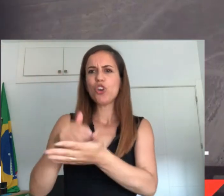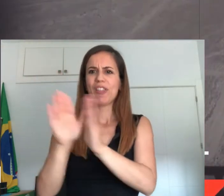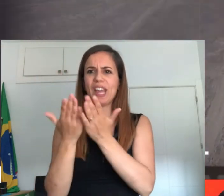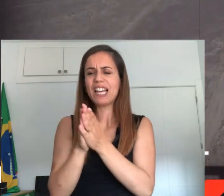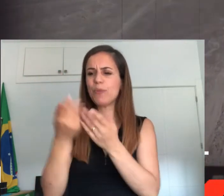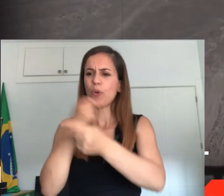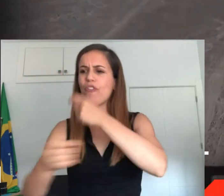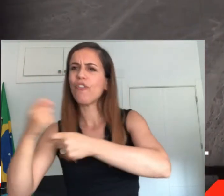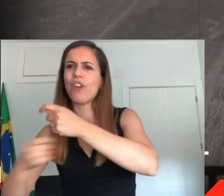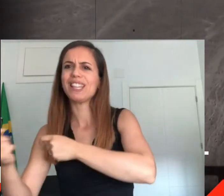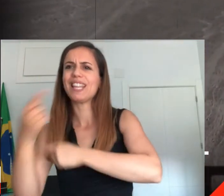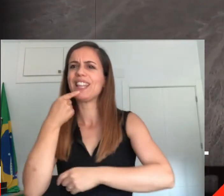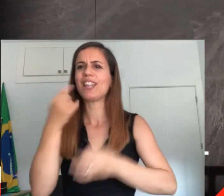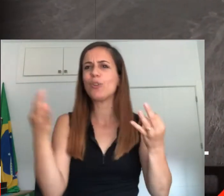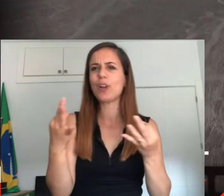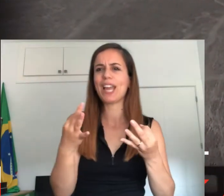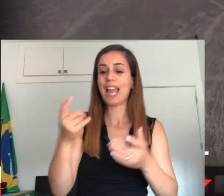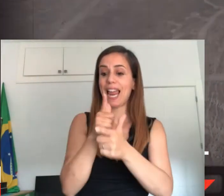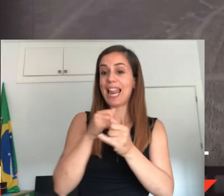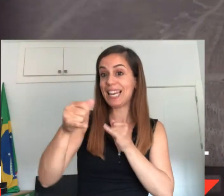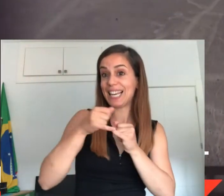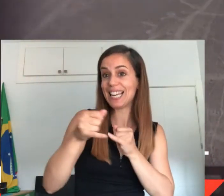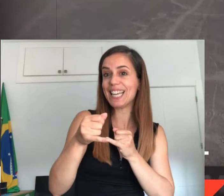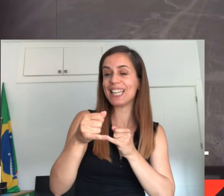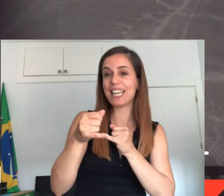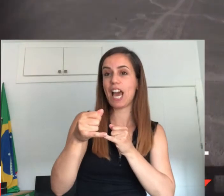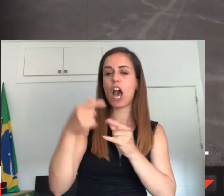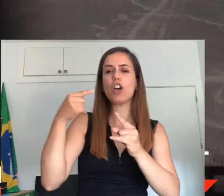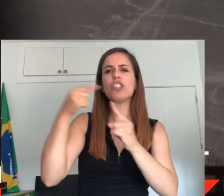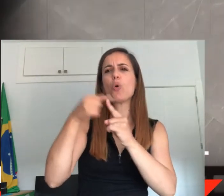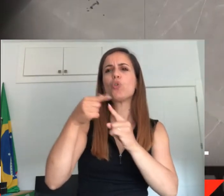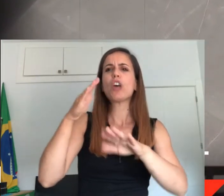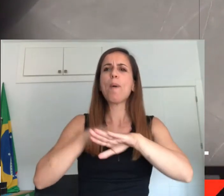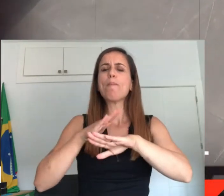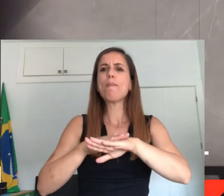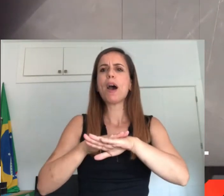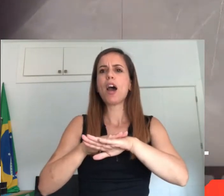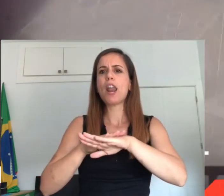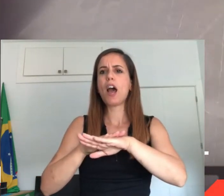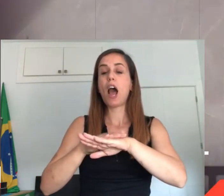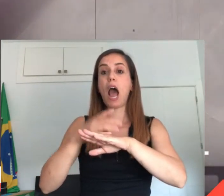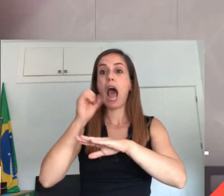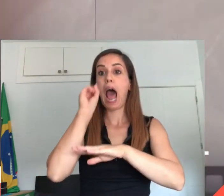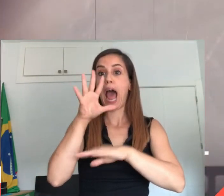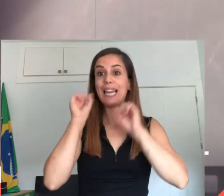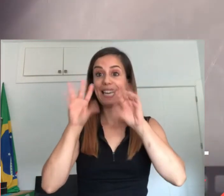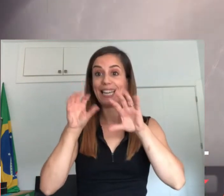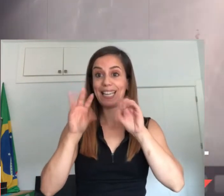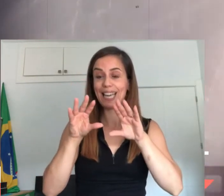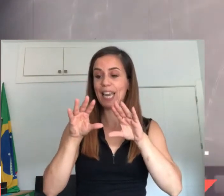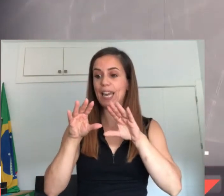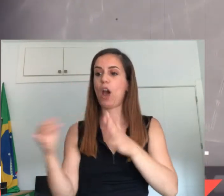libros diciendo que las líneas de Nazca son pistas de aterrizaje para los alienígenas. Evidentemente, Erik